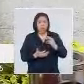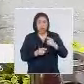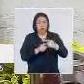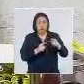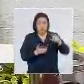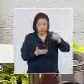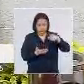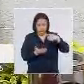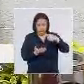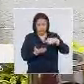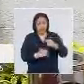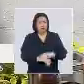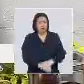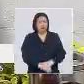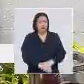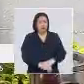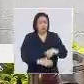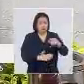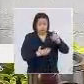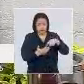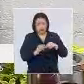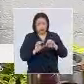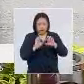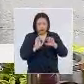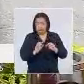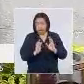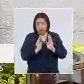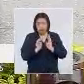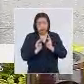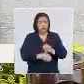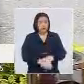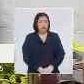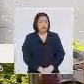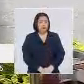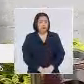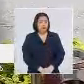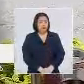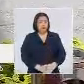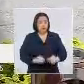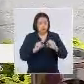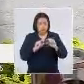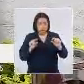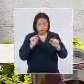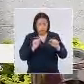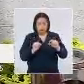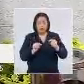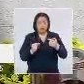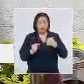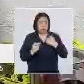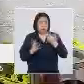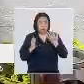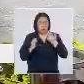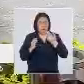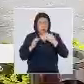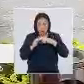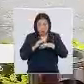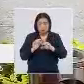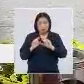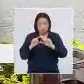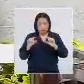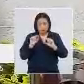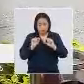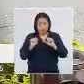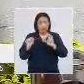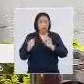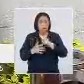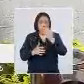mensajes. Fueron mensajes de texto por vía WhatsApp con un link para yo poder ingresar a ese link